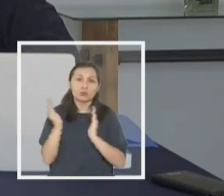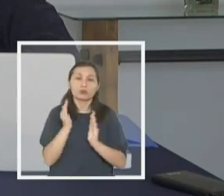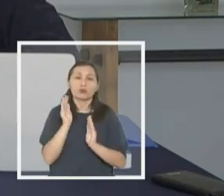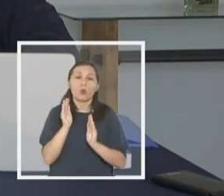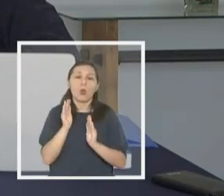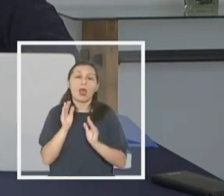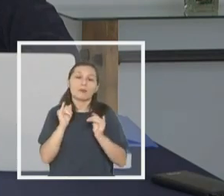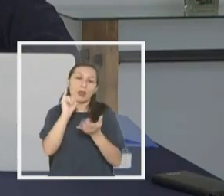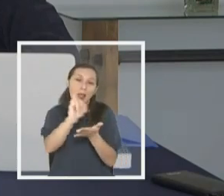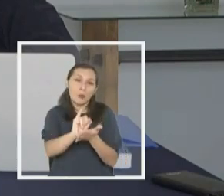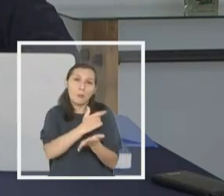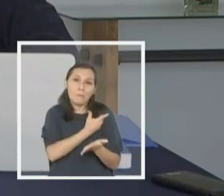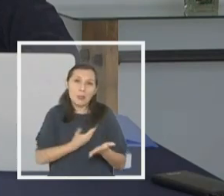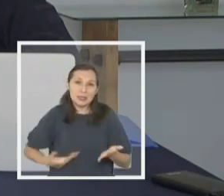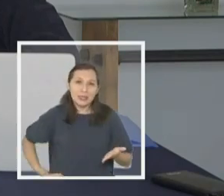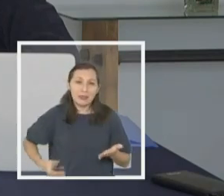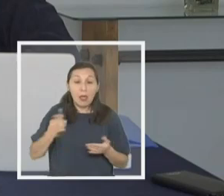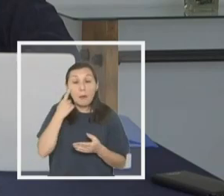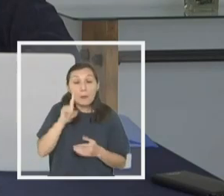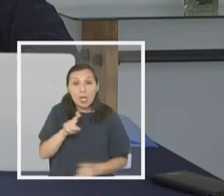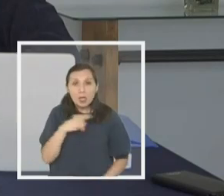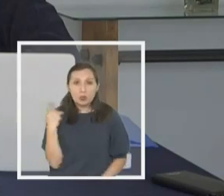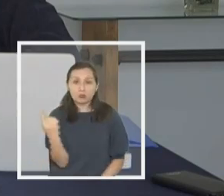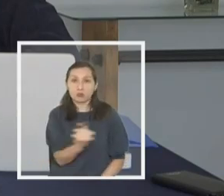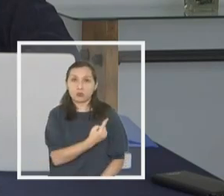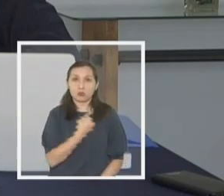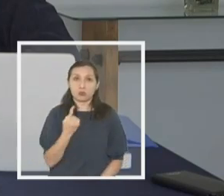institución presidencial, pero en donde estamos